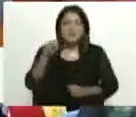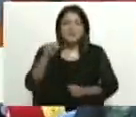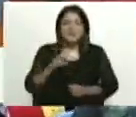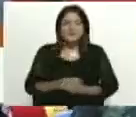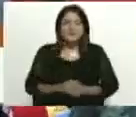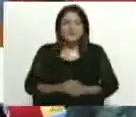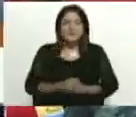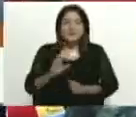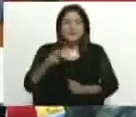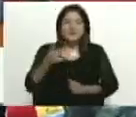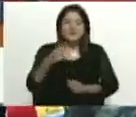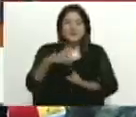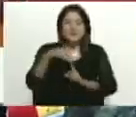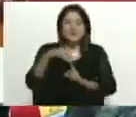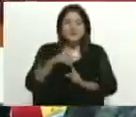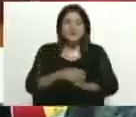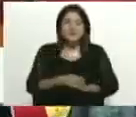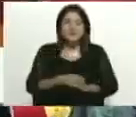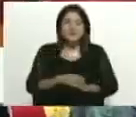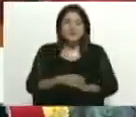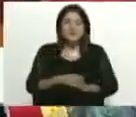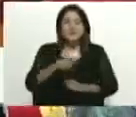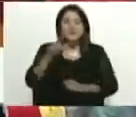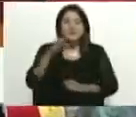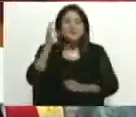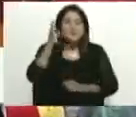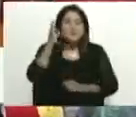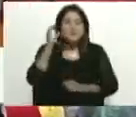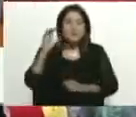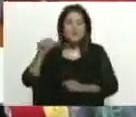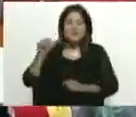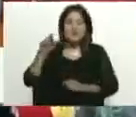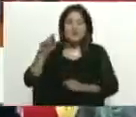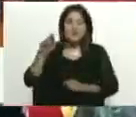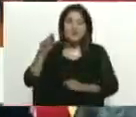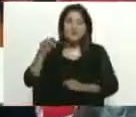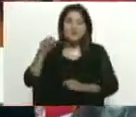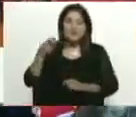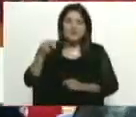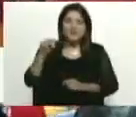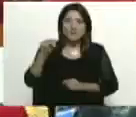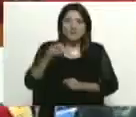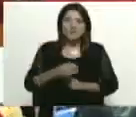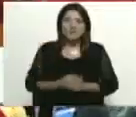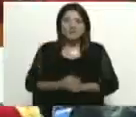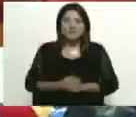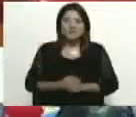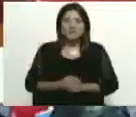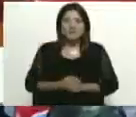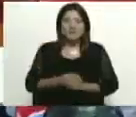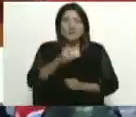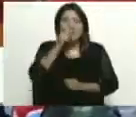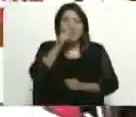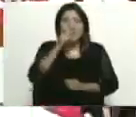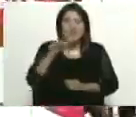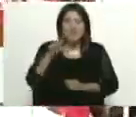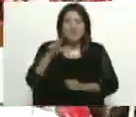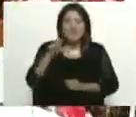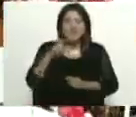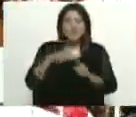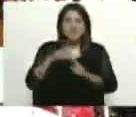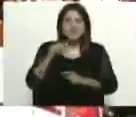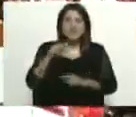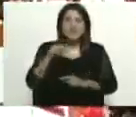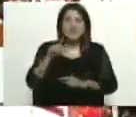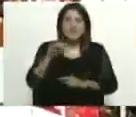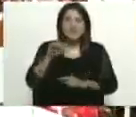VC Altamira, Carmen Díaz, VC Santa Elena, Alexander Barroso,